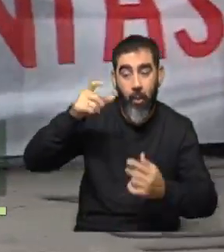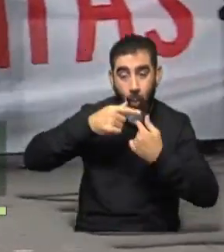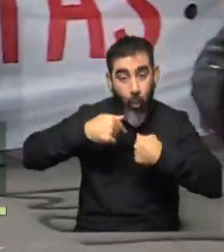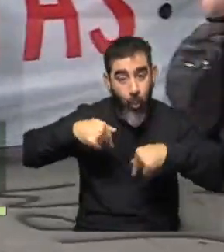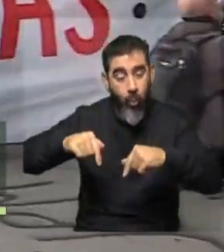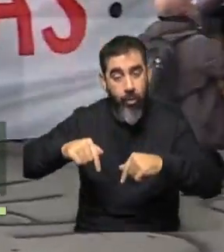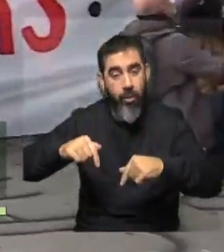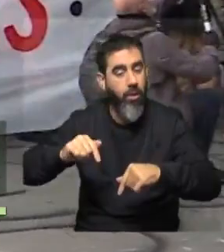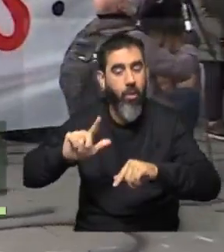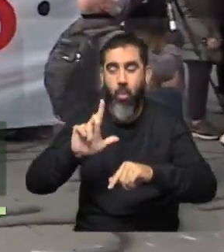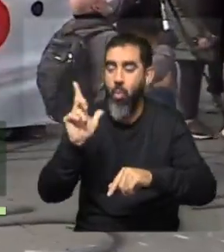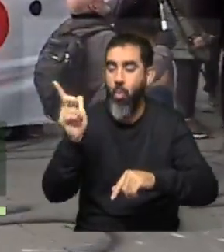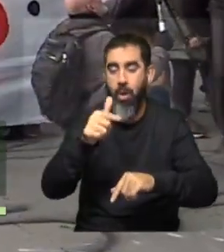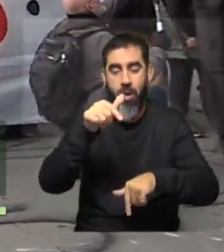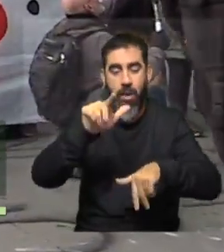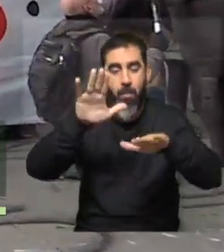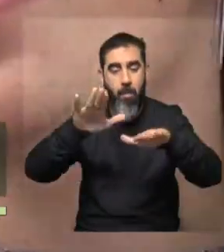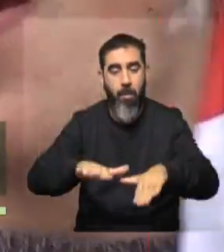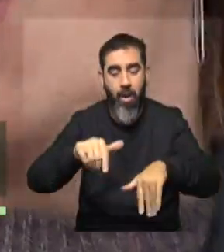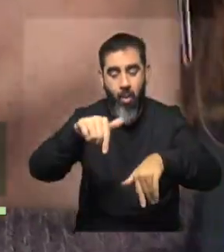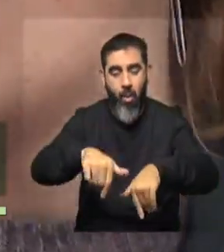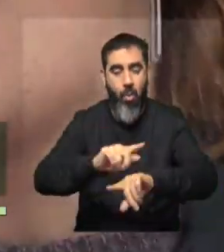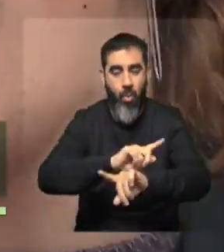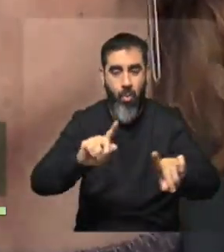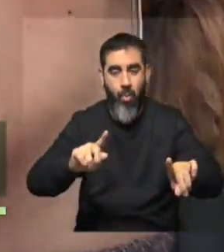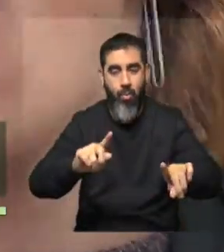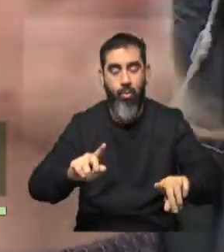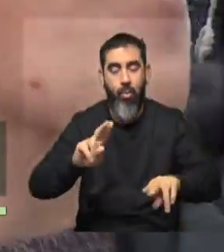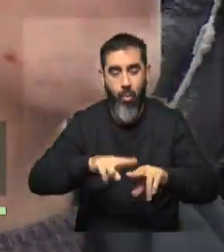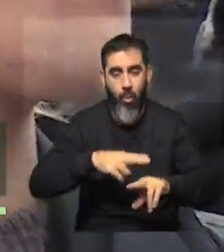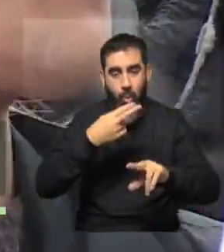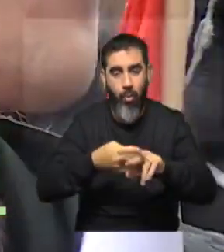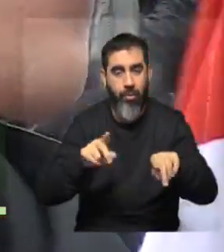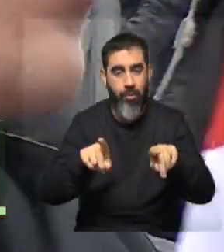no estaríamos tomando esta medida nuevamente